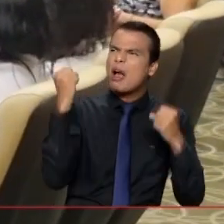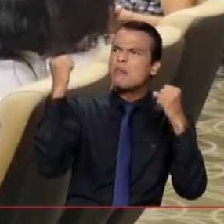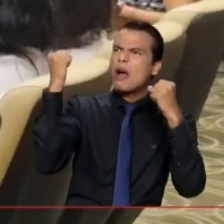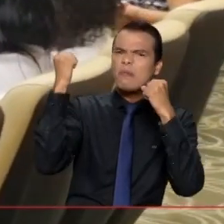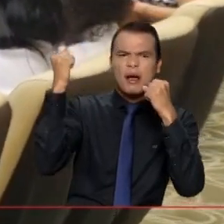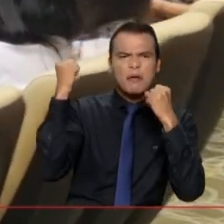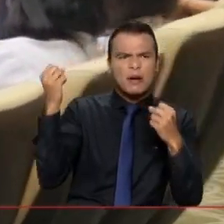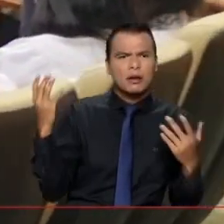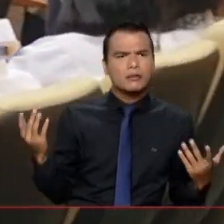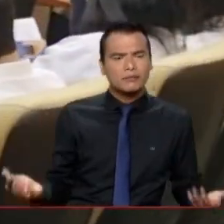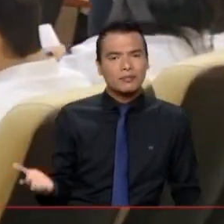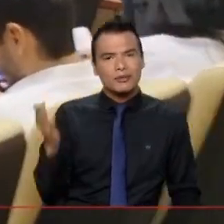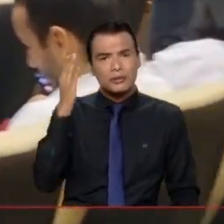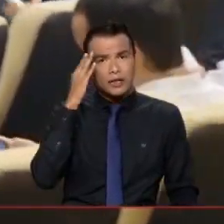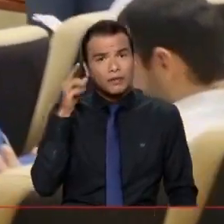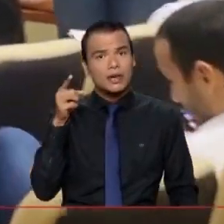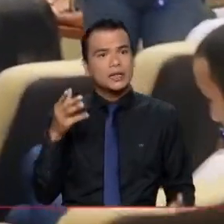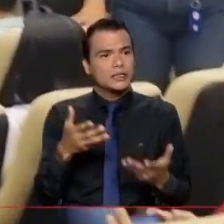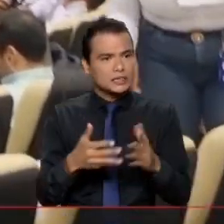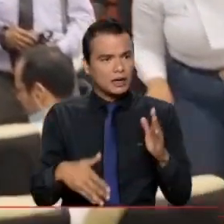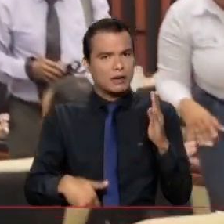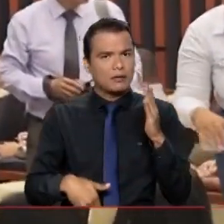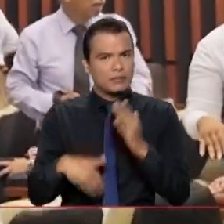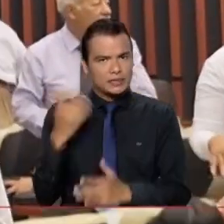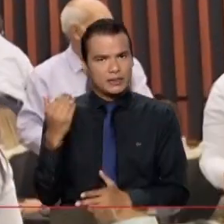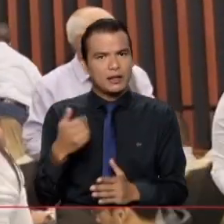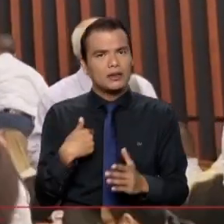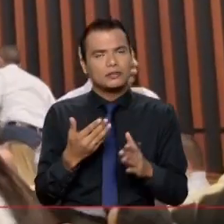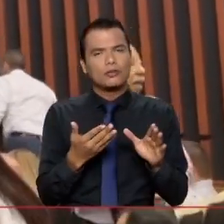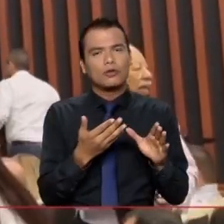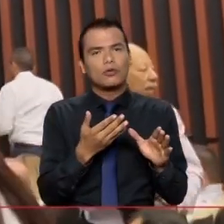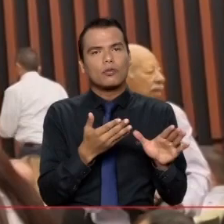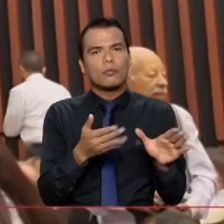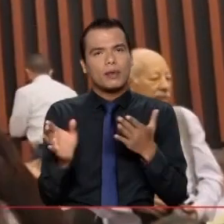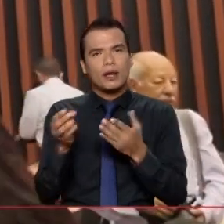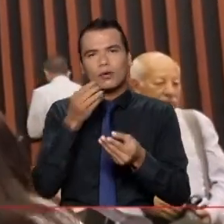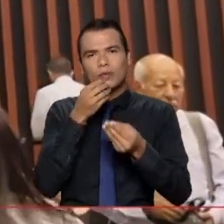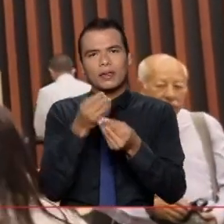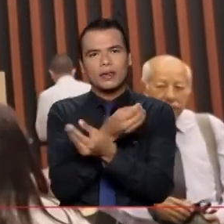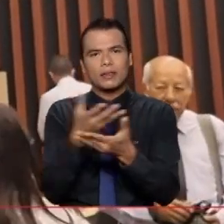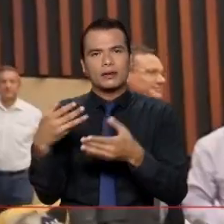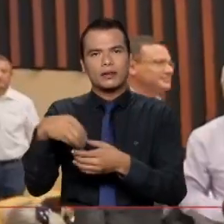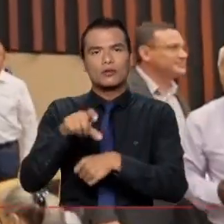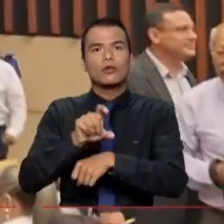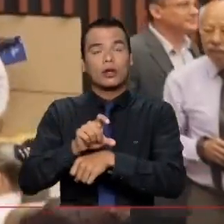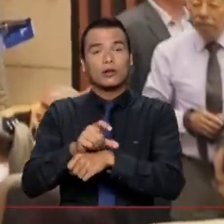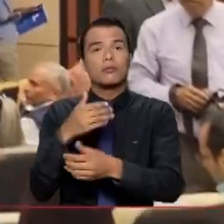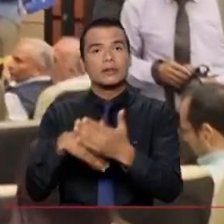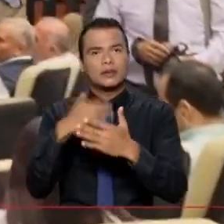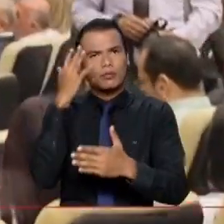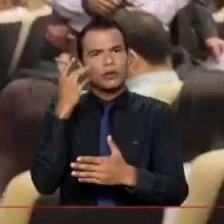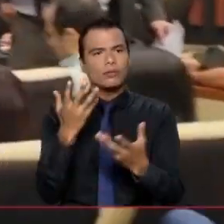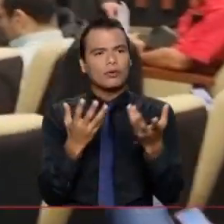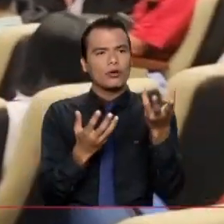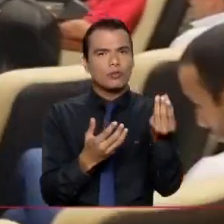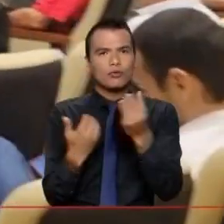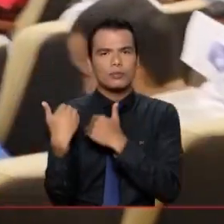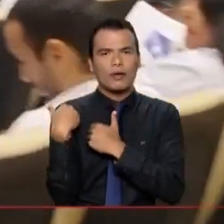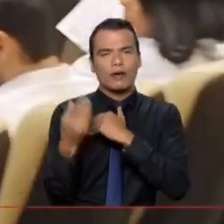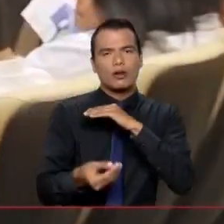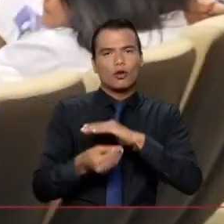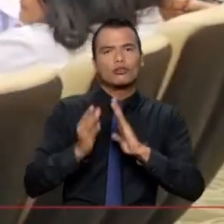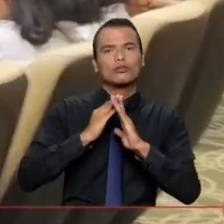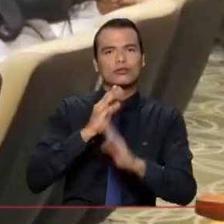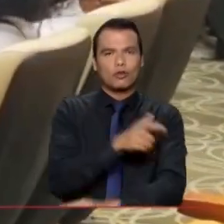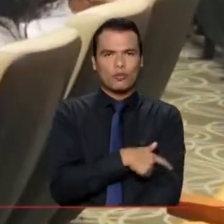el puerto opera con normalidad gracias a la intervención del panel anticorrupción de la Comisión Regional del Valle del Cauca. La